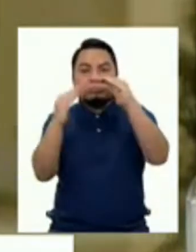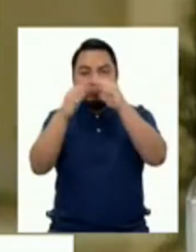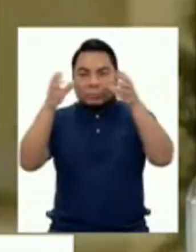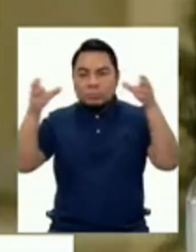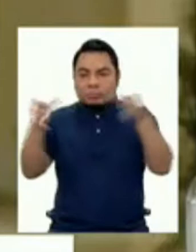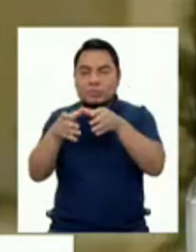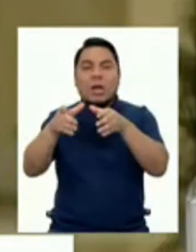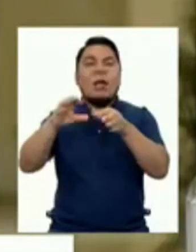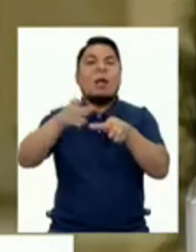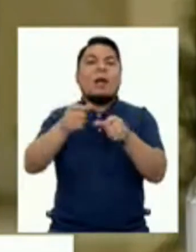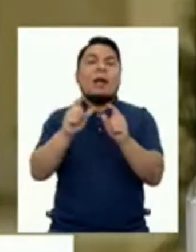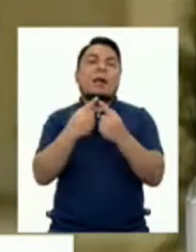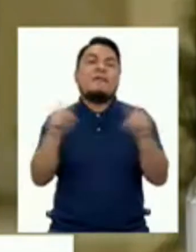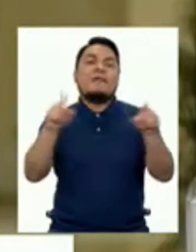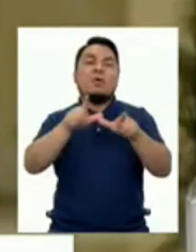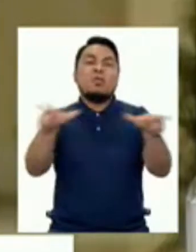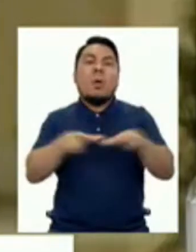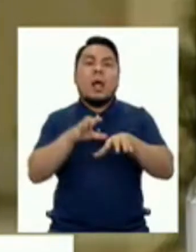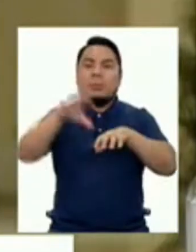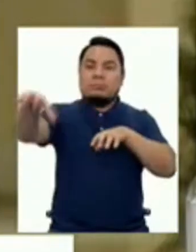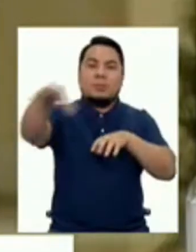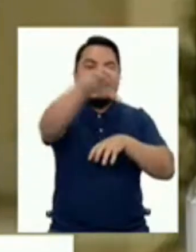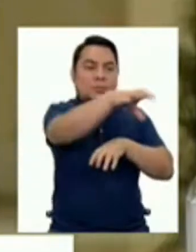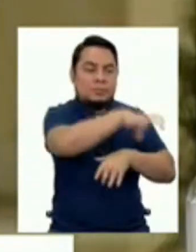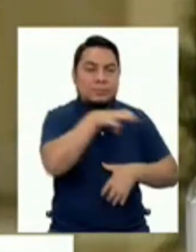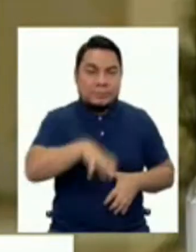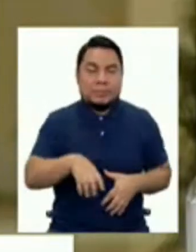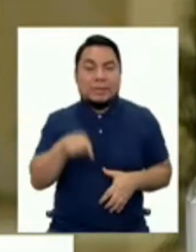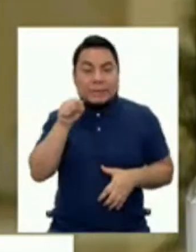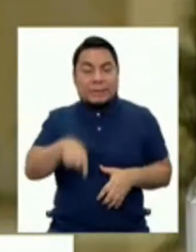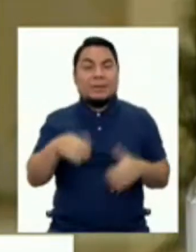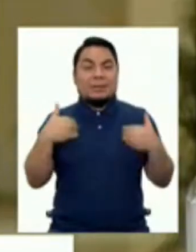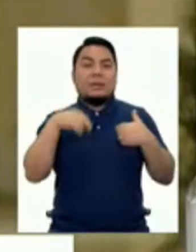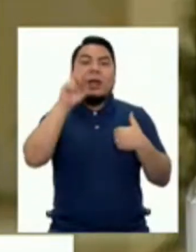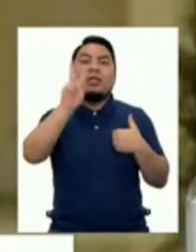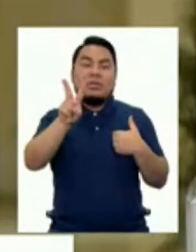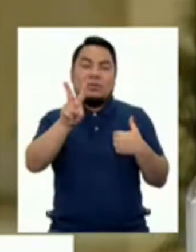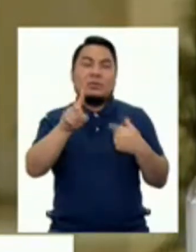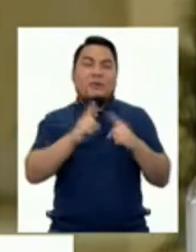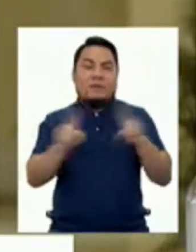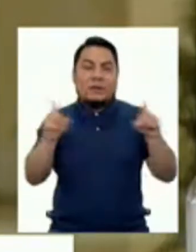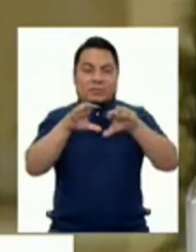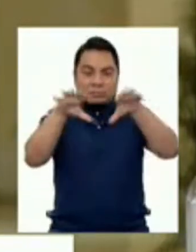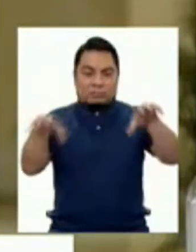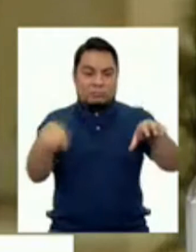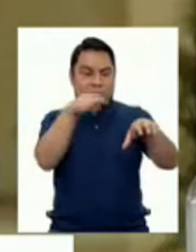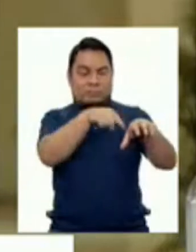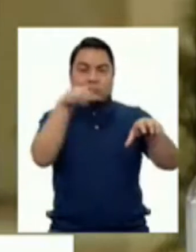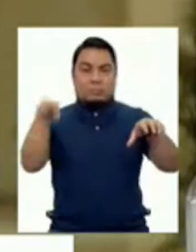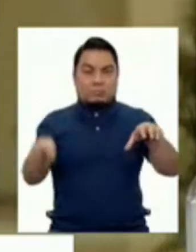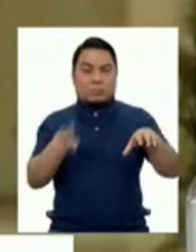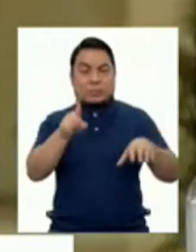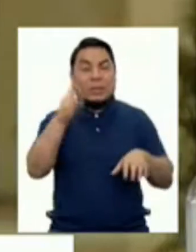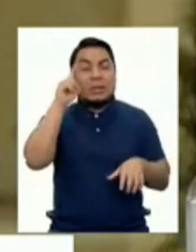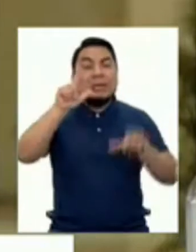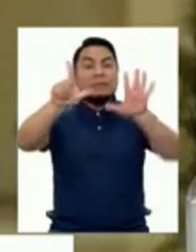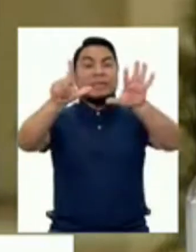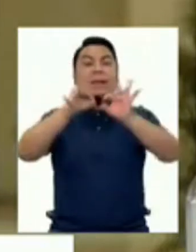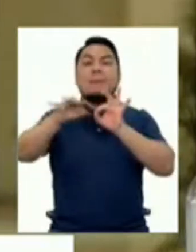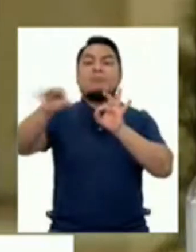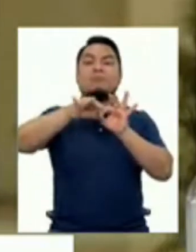focalizada tiene dos características que hace una diferenciación en 7